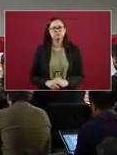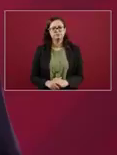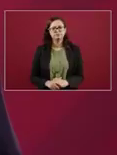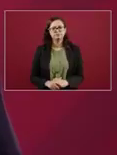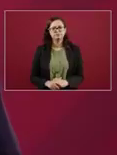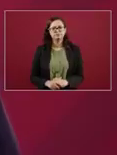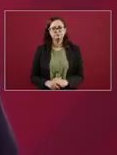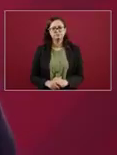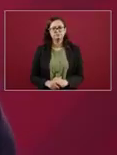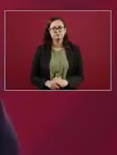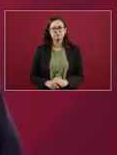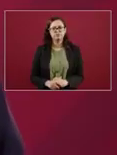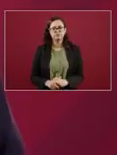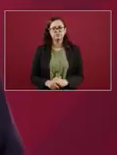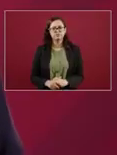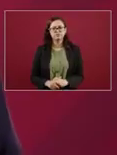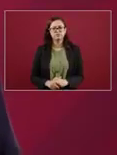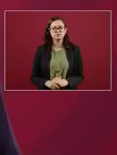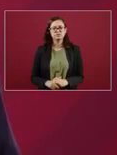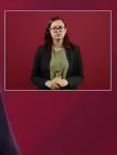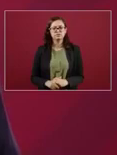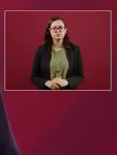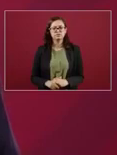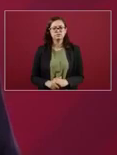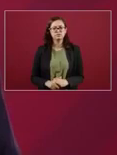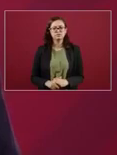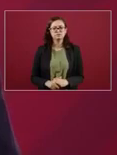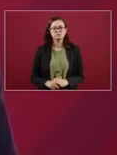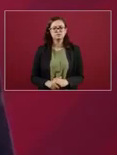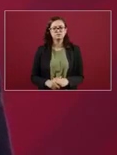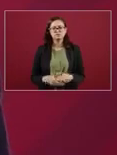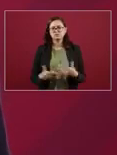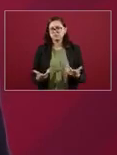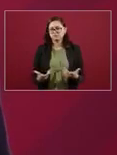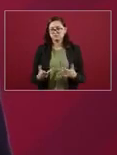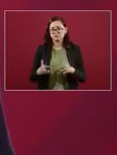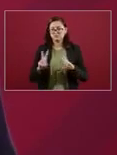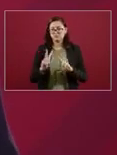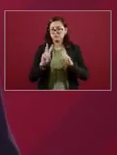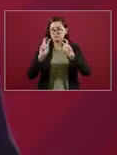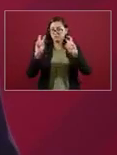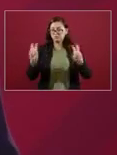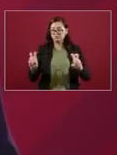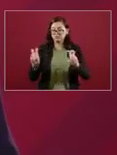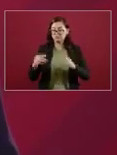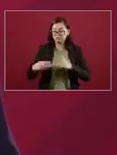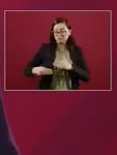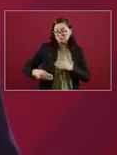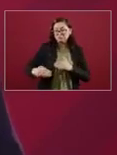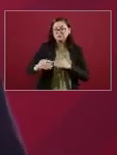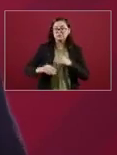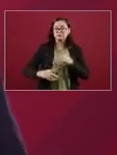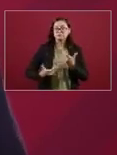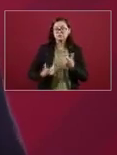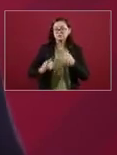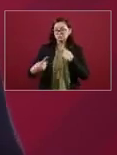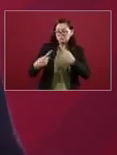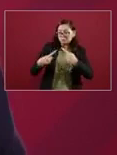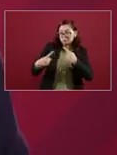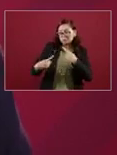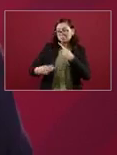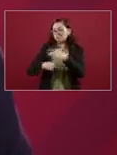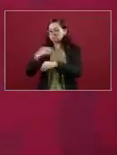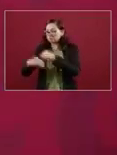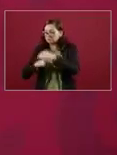esto tiene que ser discutido y resuelto también en